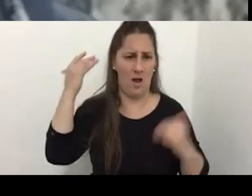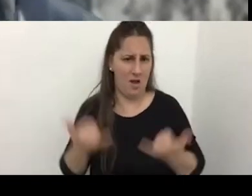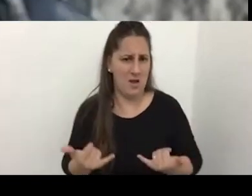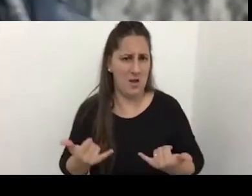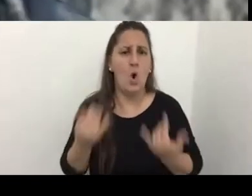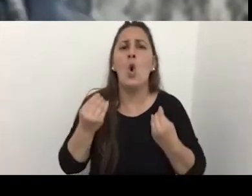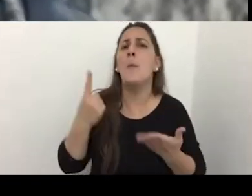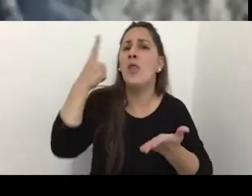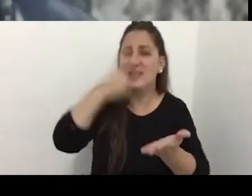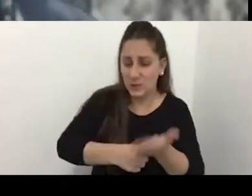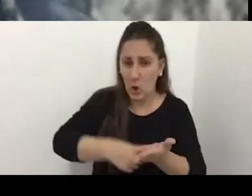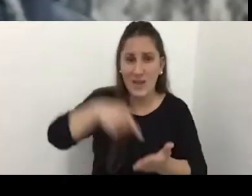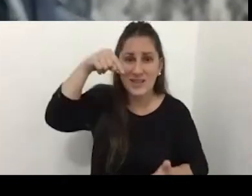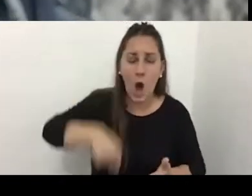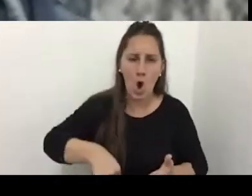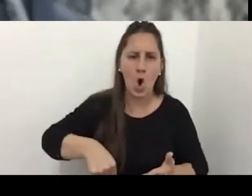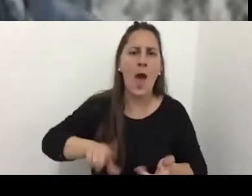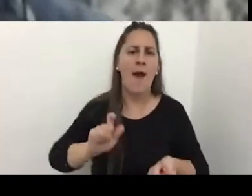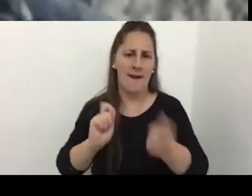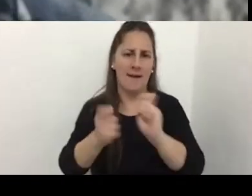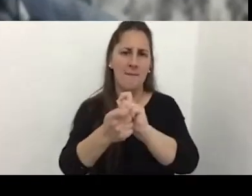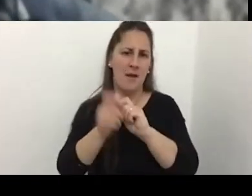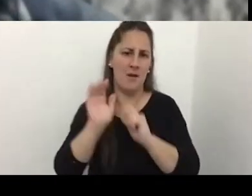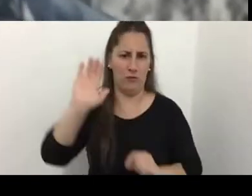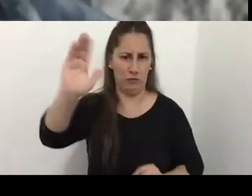que tomemos van a incidir en ese futuro.